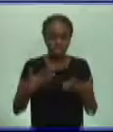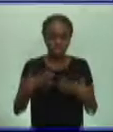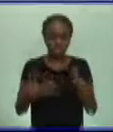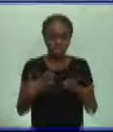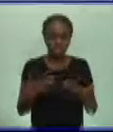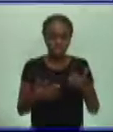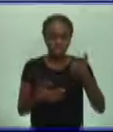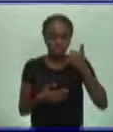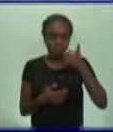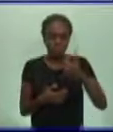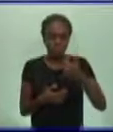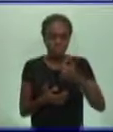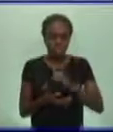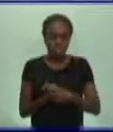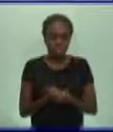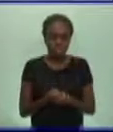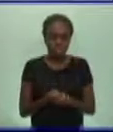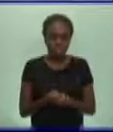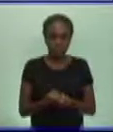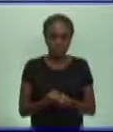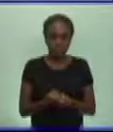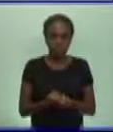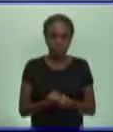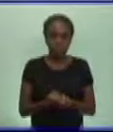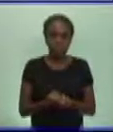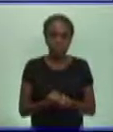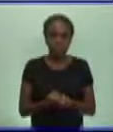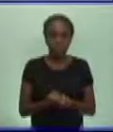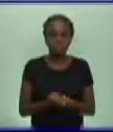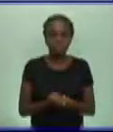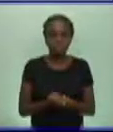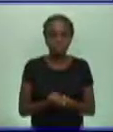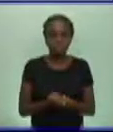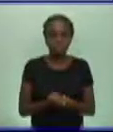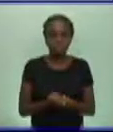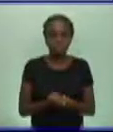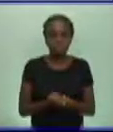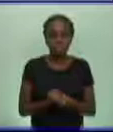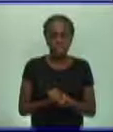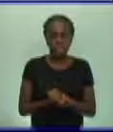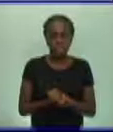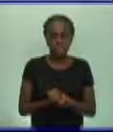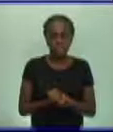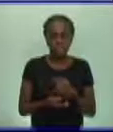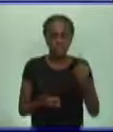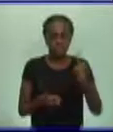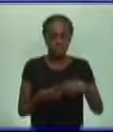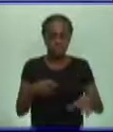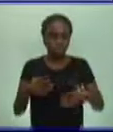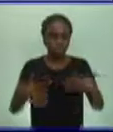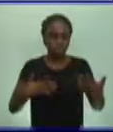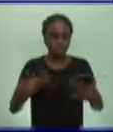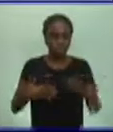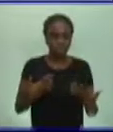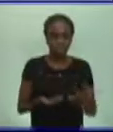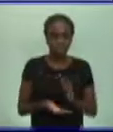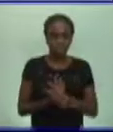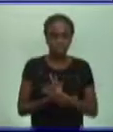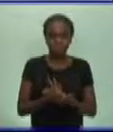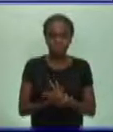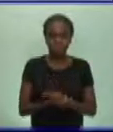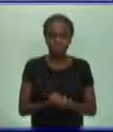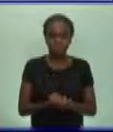están muy bien. ¿Y qué les parece si continuamos con las actividades?